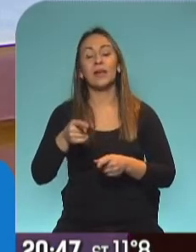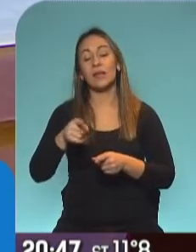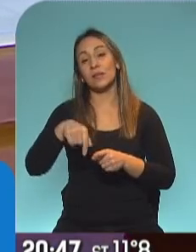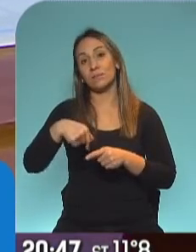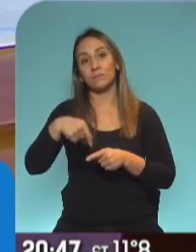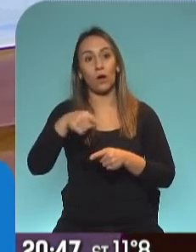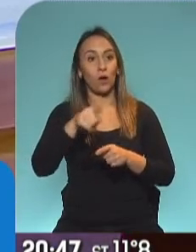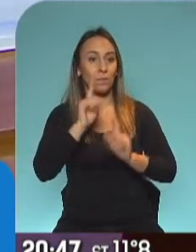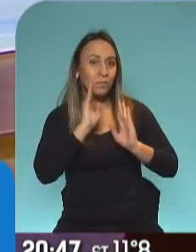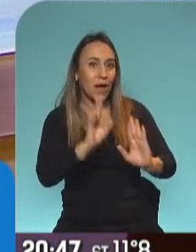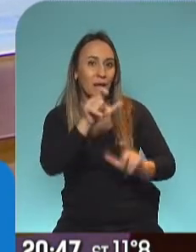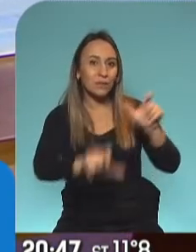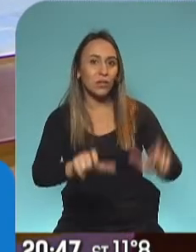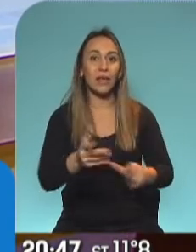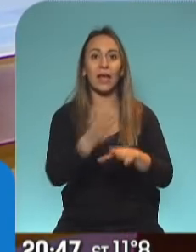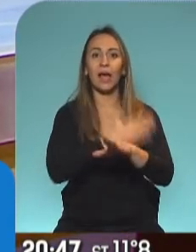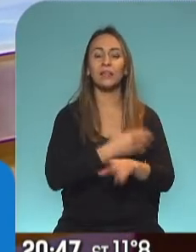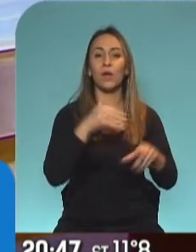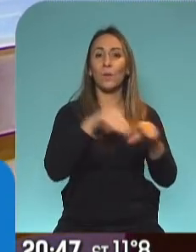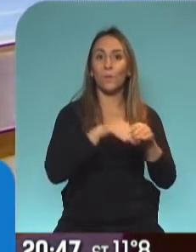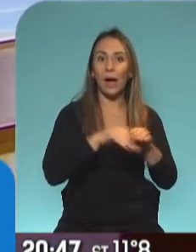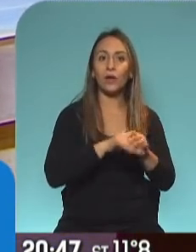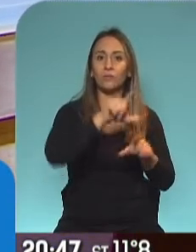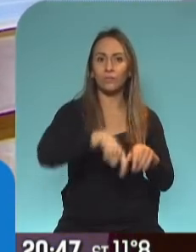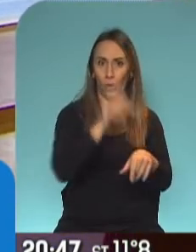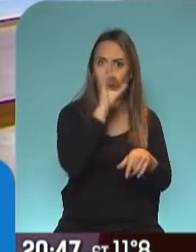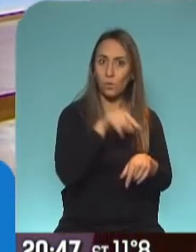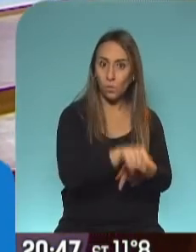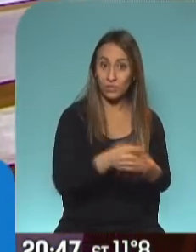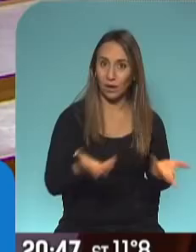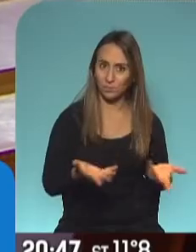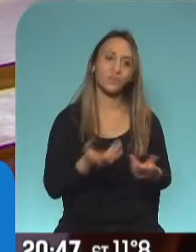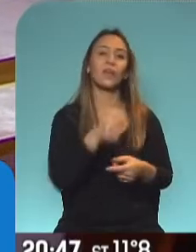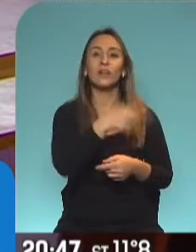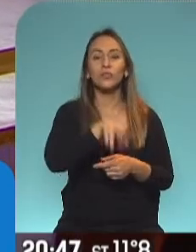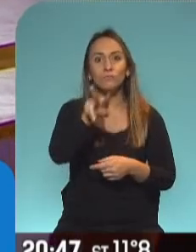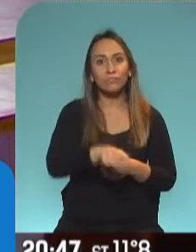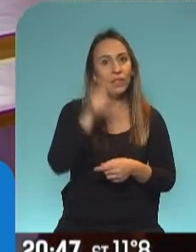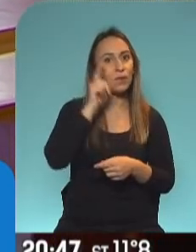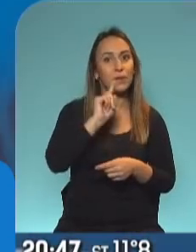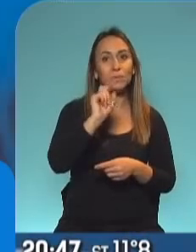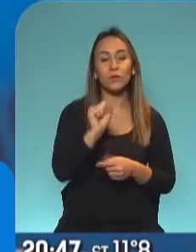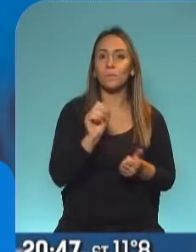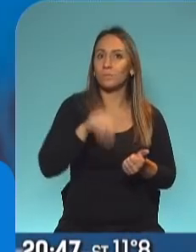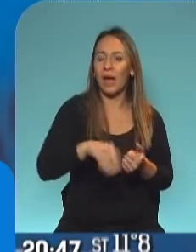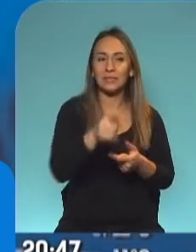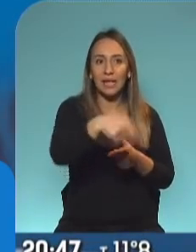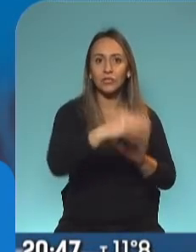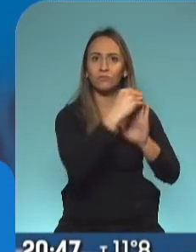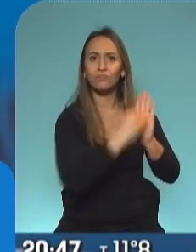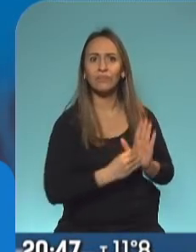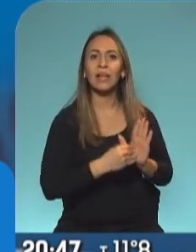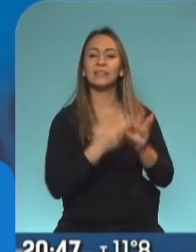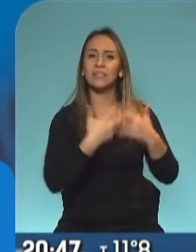cuenta bancaria. Por lo tanto, el trámite de tener los 10.000 pesos, pero además estar incluidos en el sistema bancario, fue muy importante, y